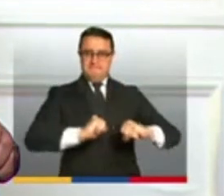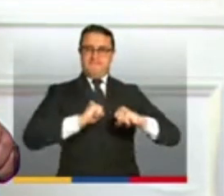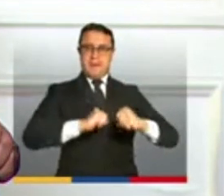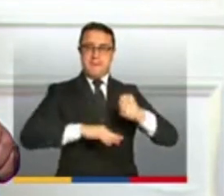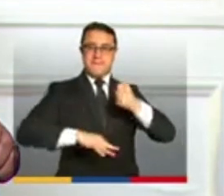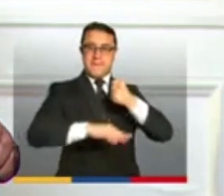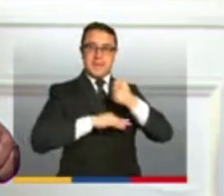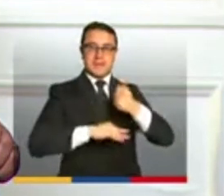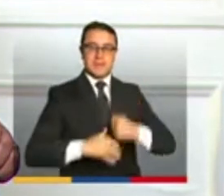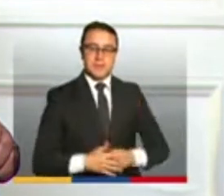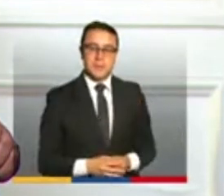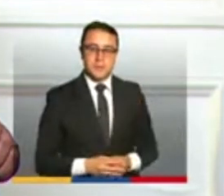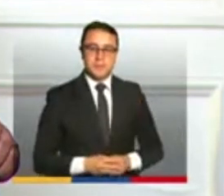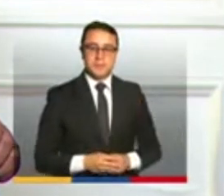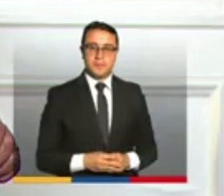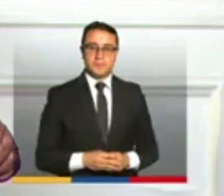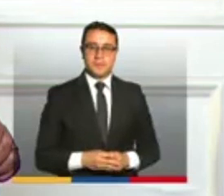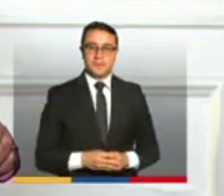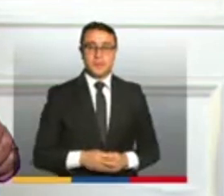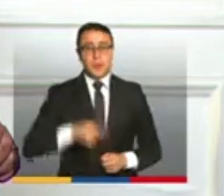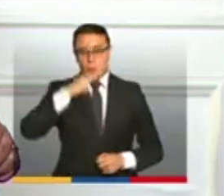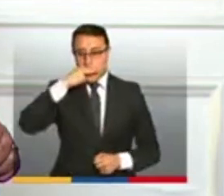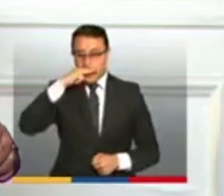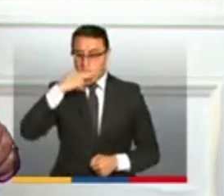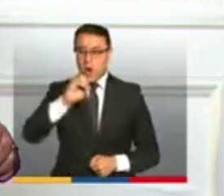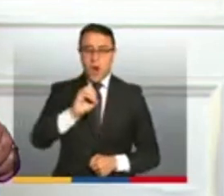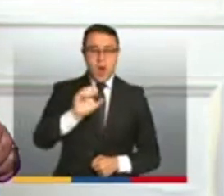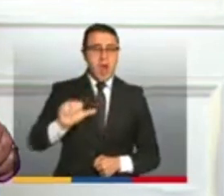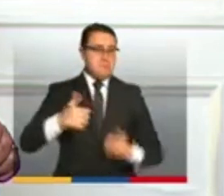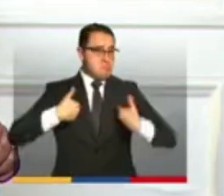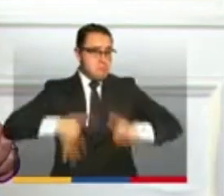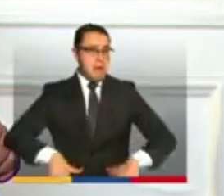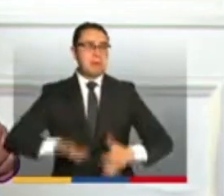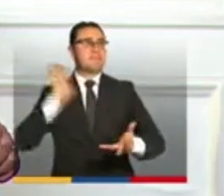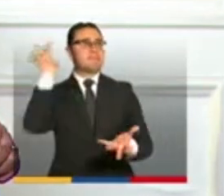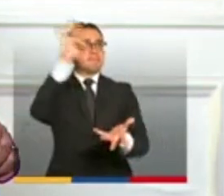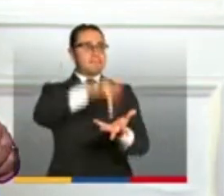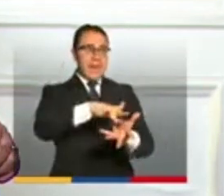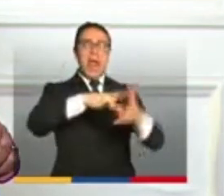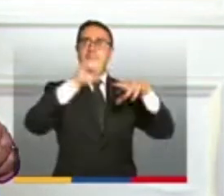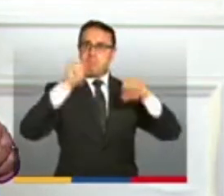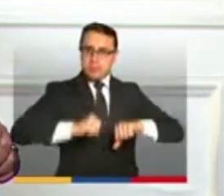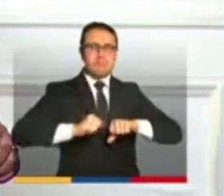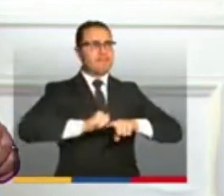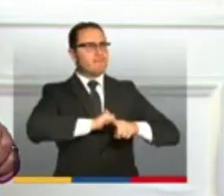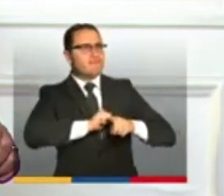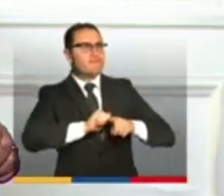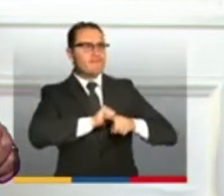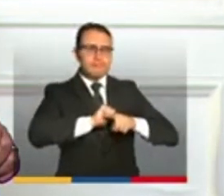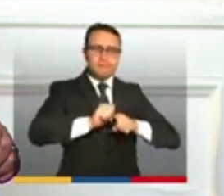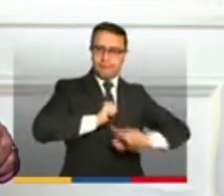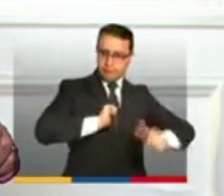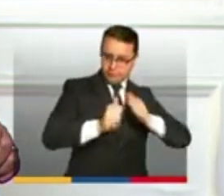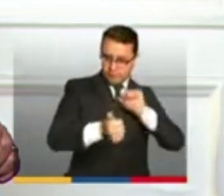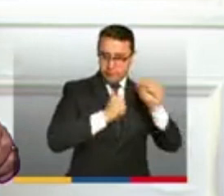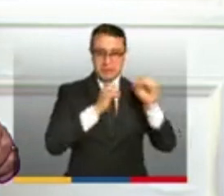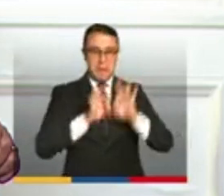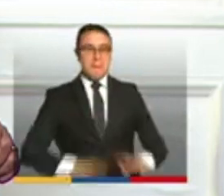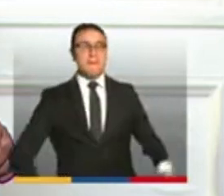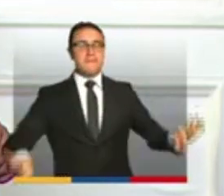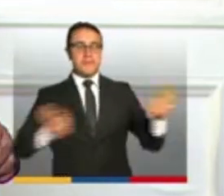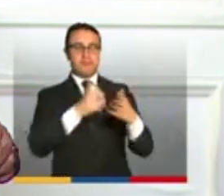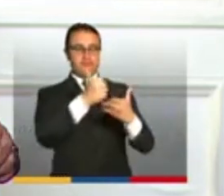general todo niño o niña pueda practicarlo. Es esencial para el desarrollo de la